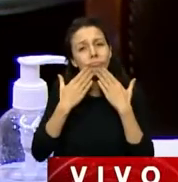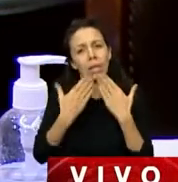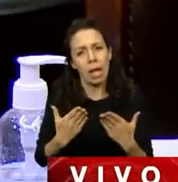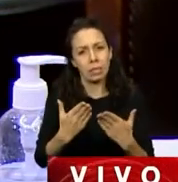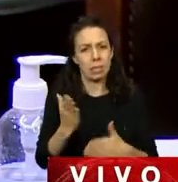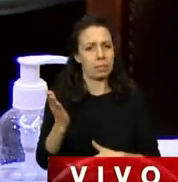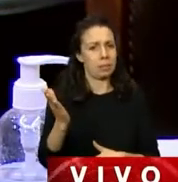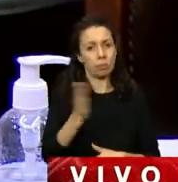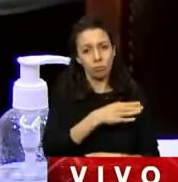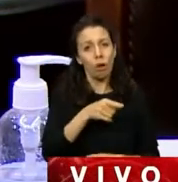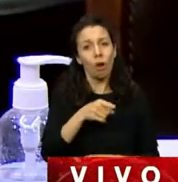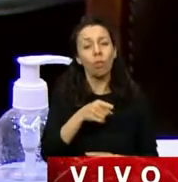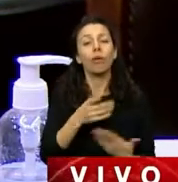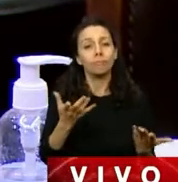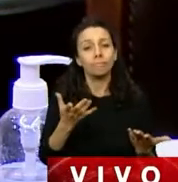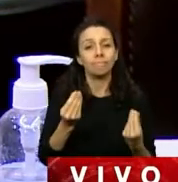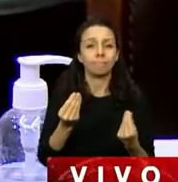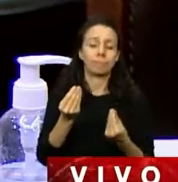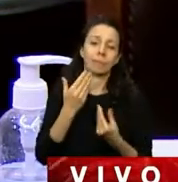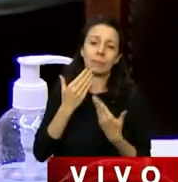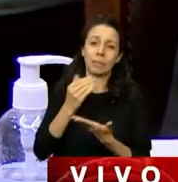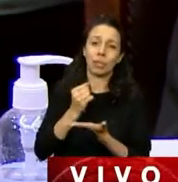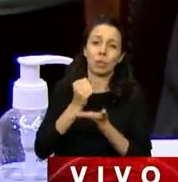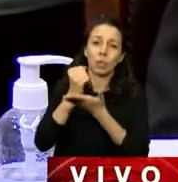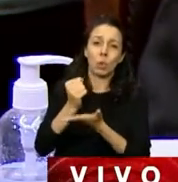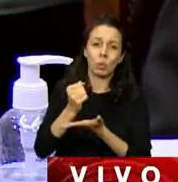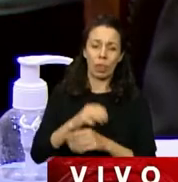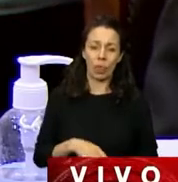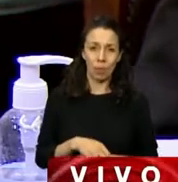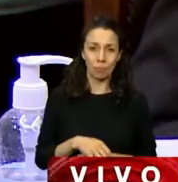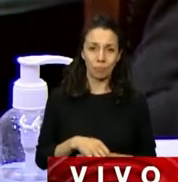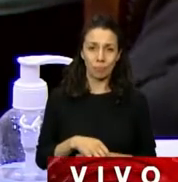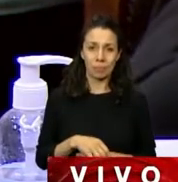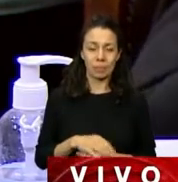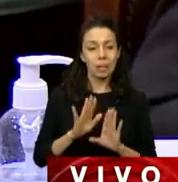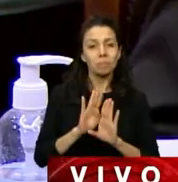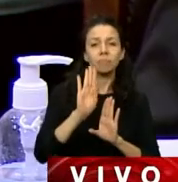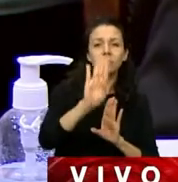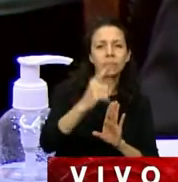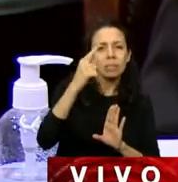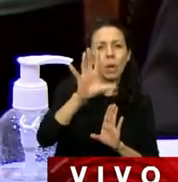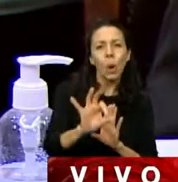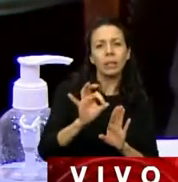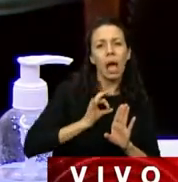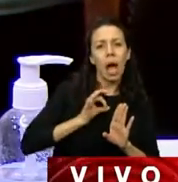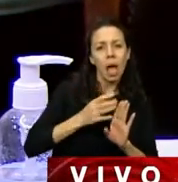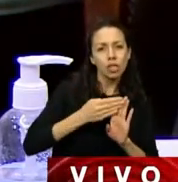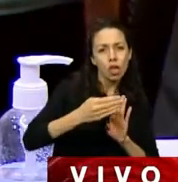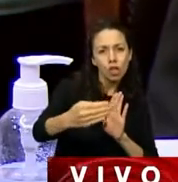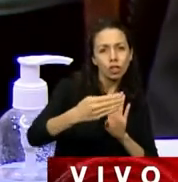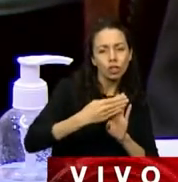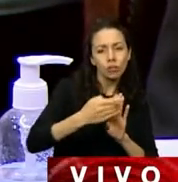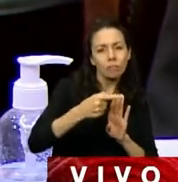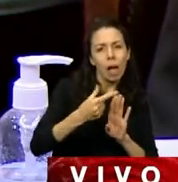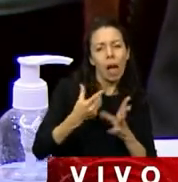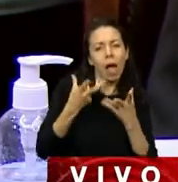gracias a este subsidio. La proyección de 50 años apunta y permite a la identidad de